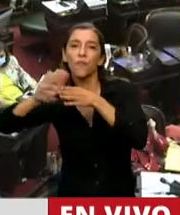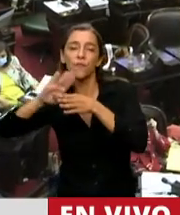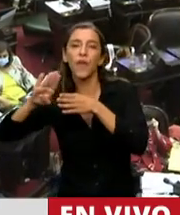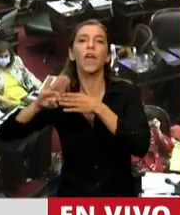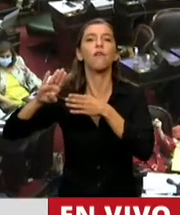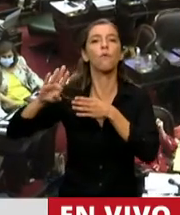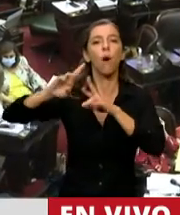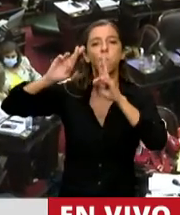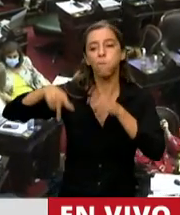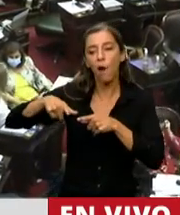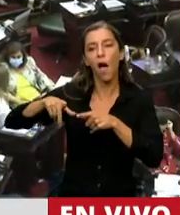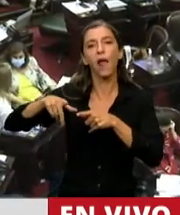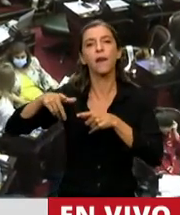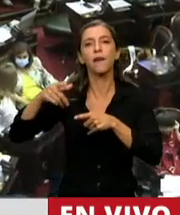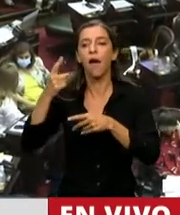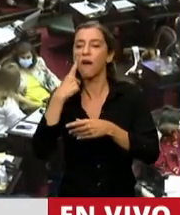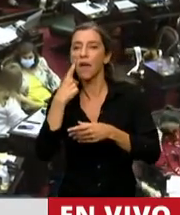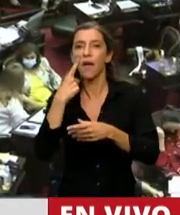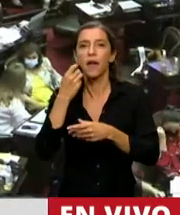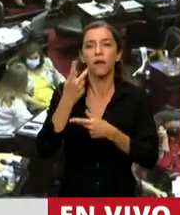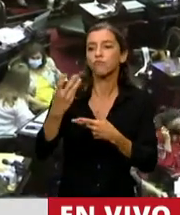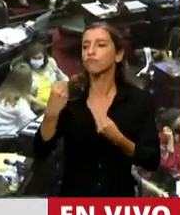o pueda poder